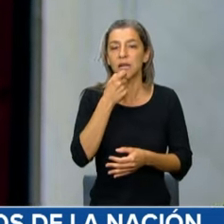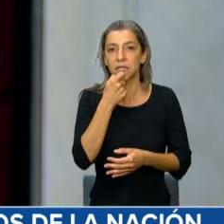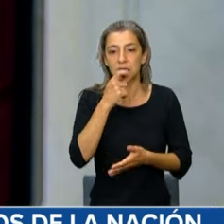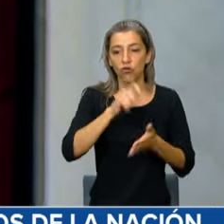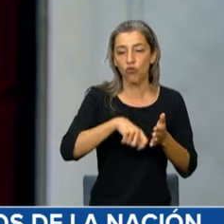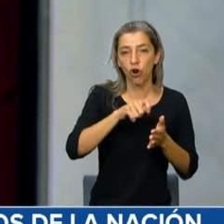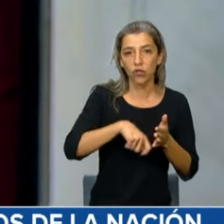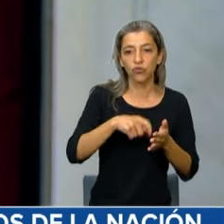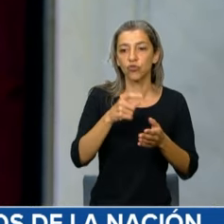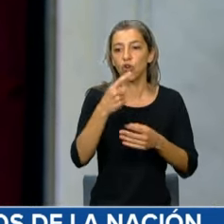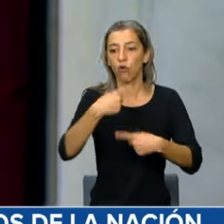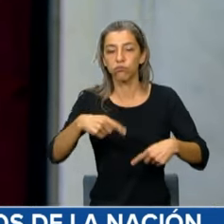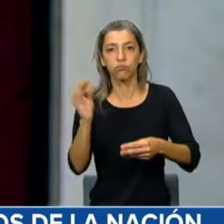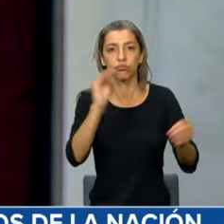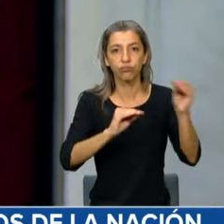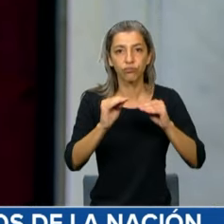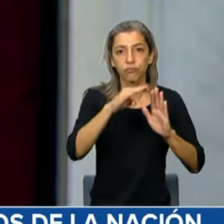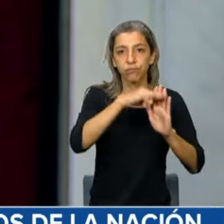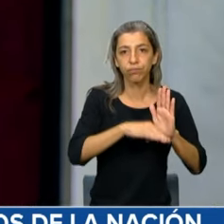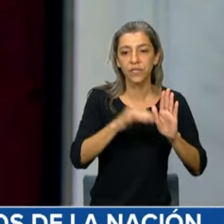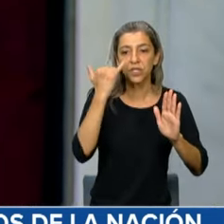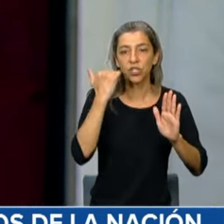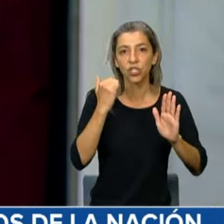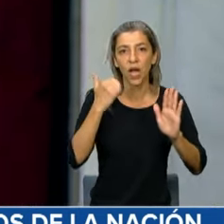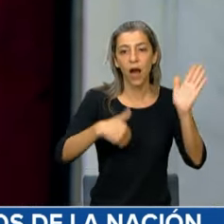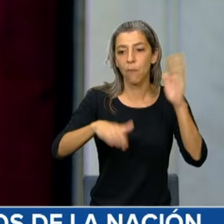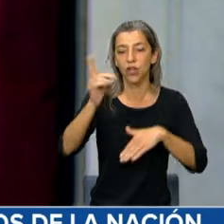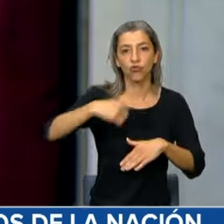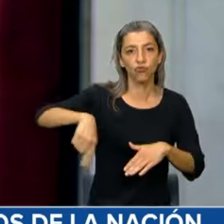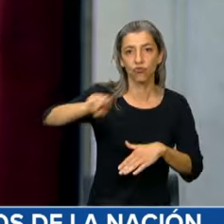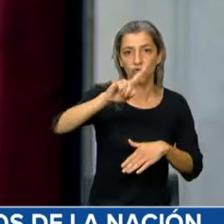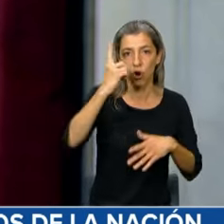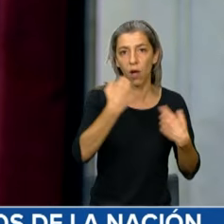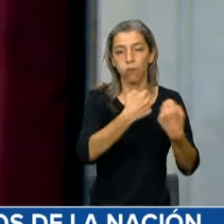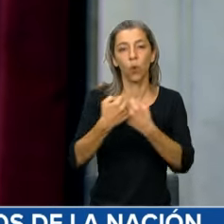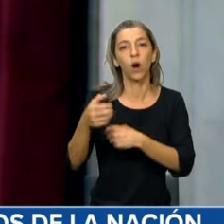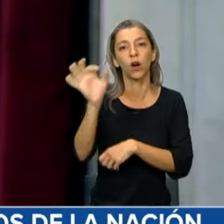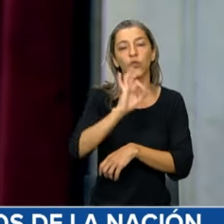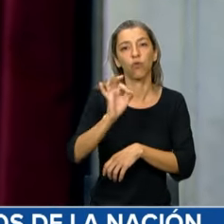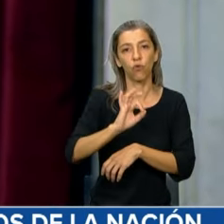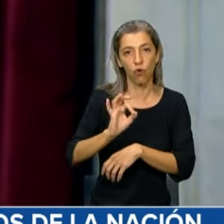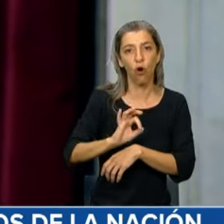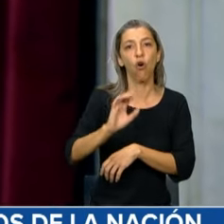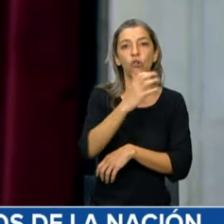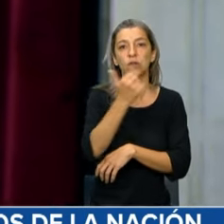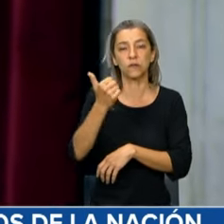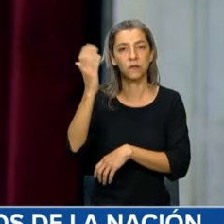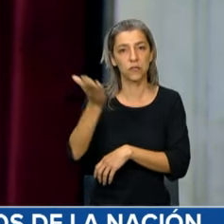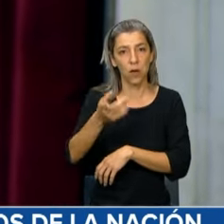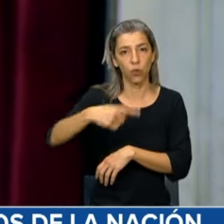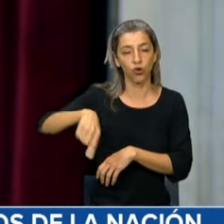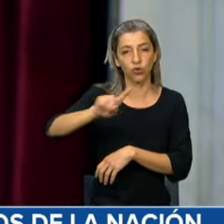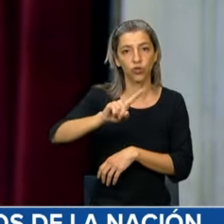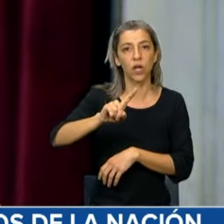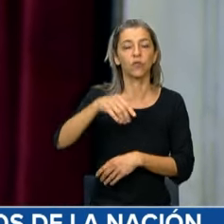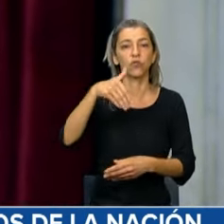correcciones fueron realizadas por mayoría absoluta de los presentes o por las dos terceras partes de los presentes sírvanse